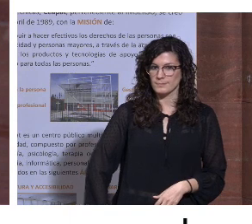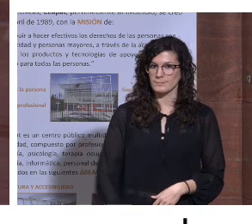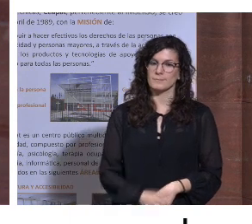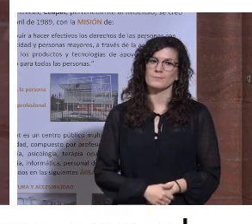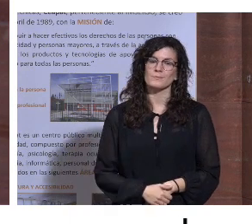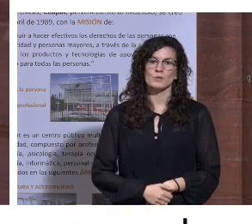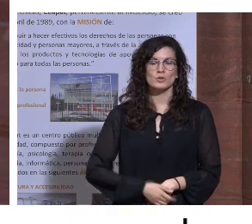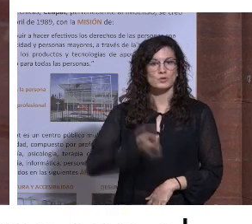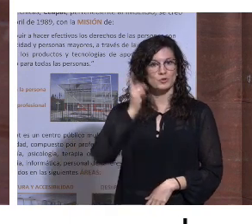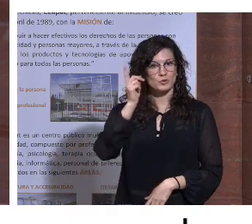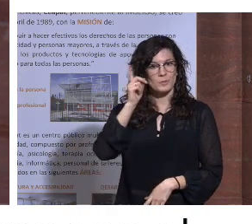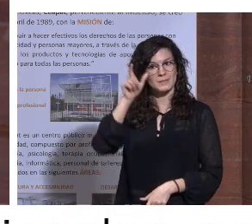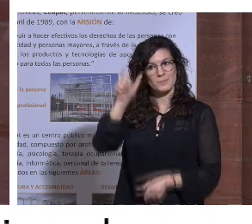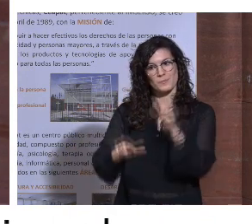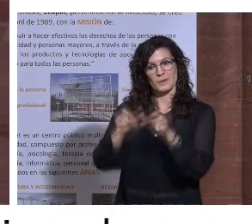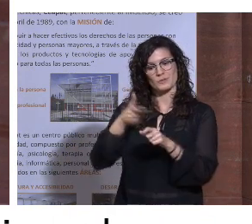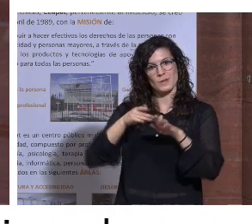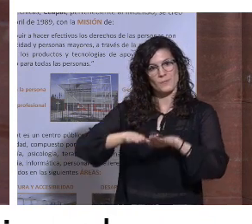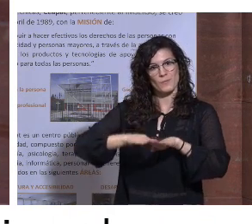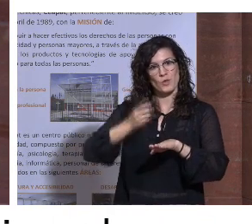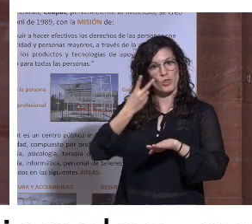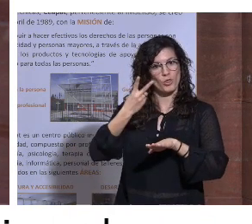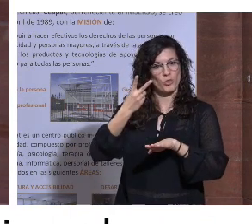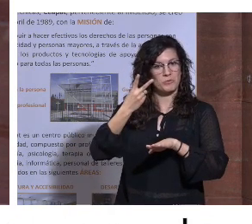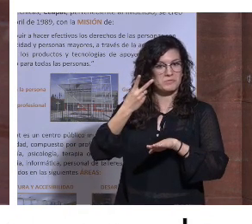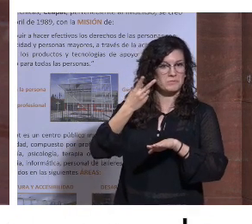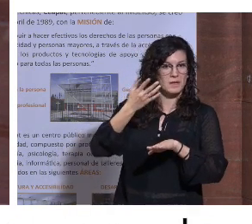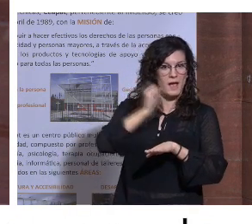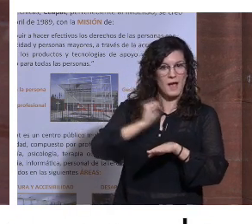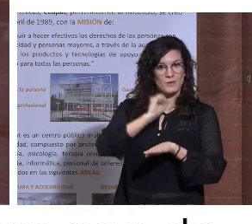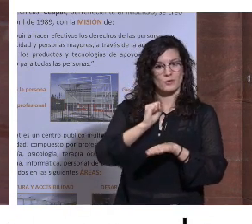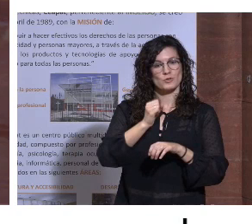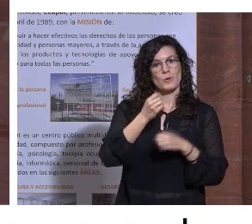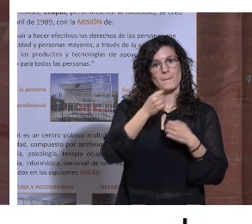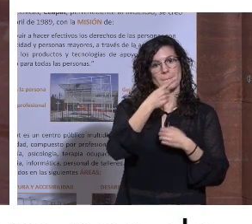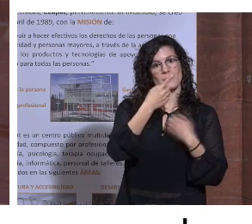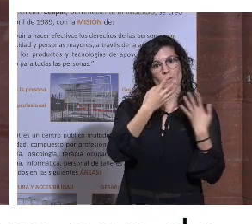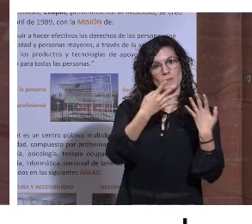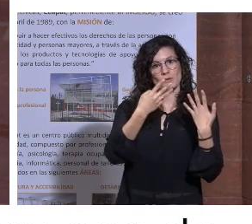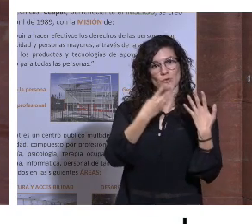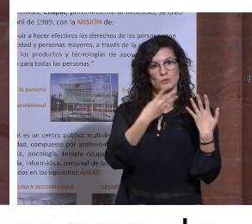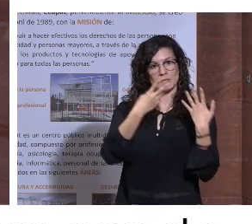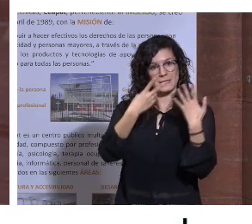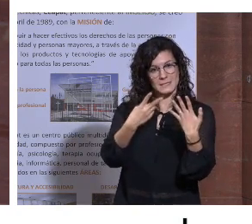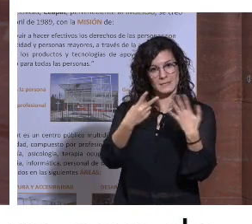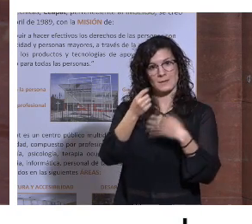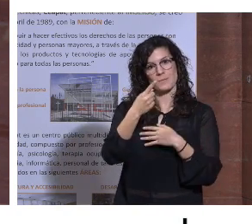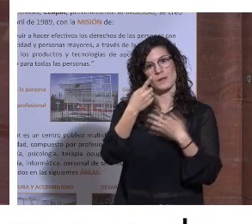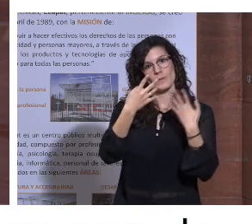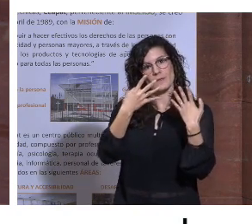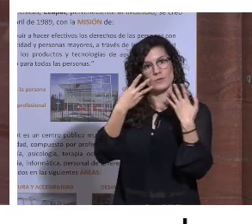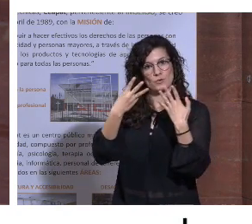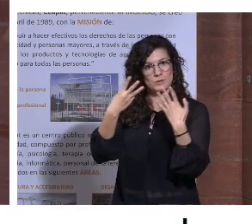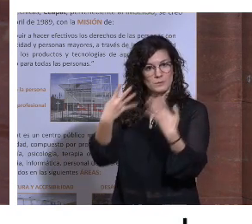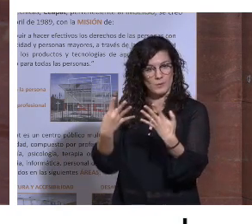no solo de aquellos que estuvimos un par de años, desde el 87 al 89, preparando el proyecto en Agustín de Foxá y